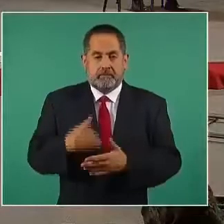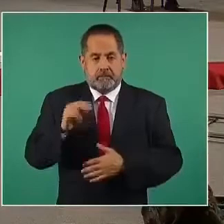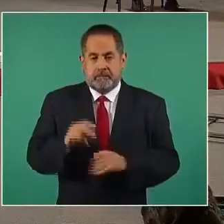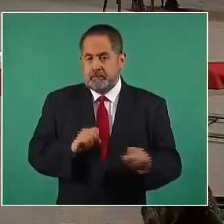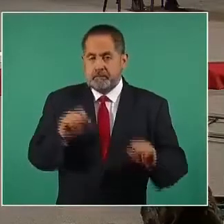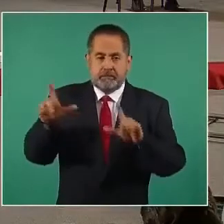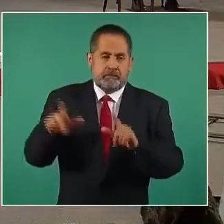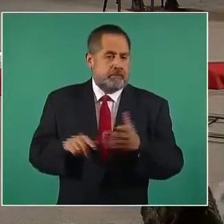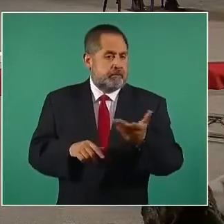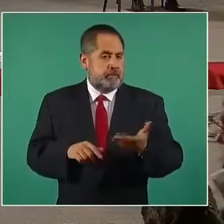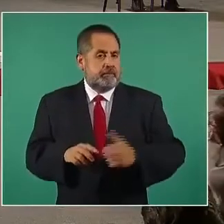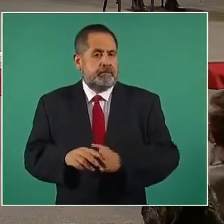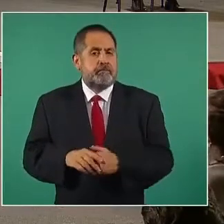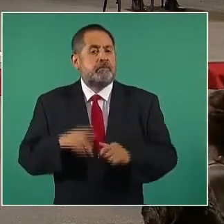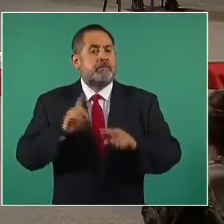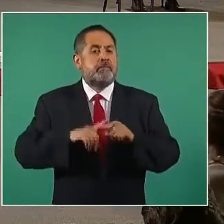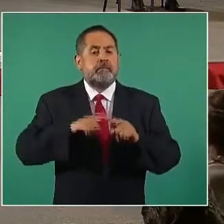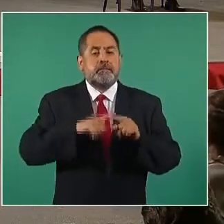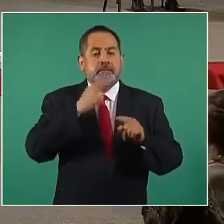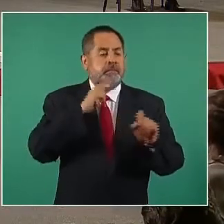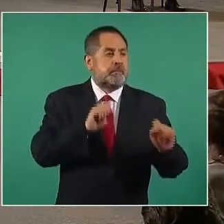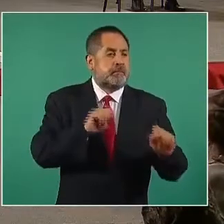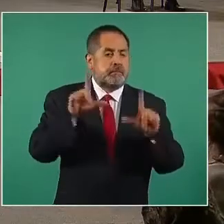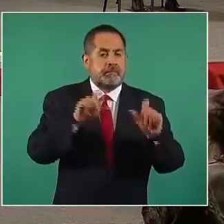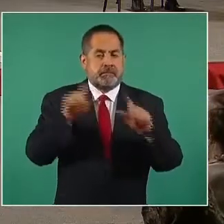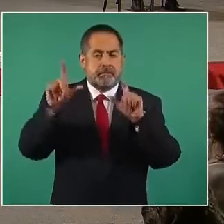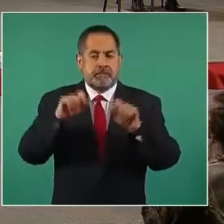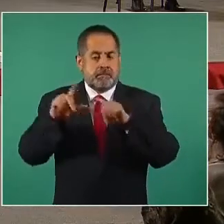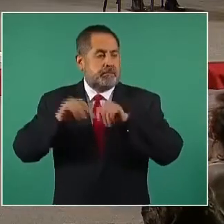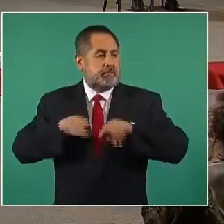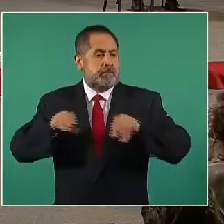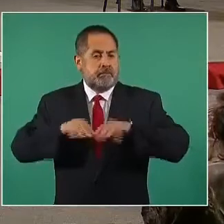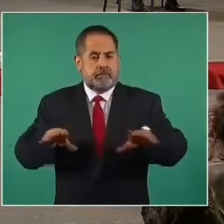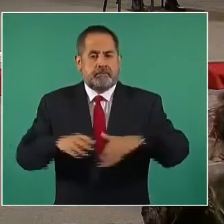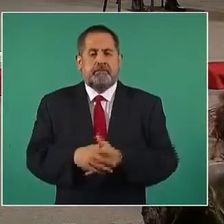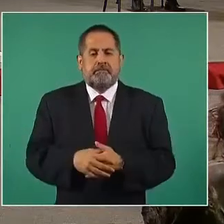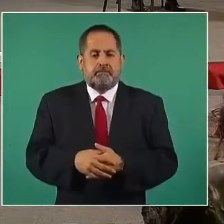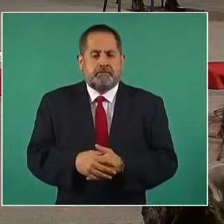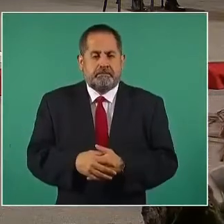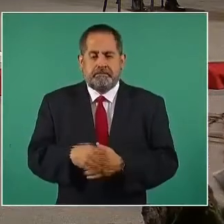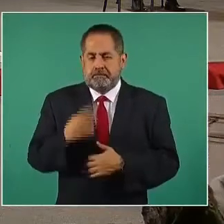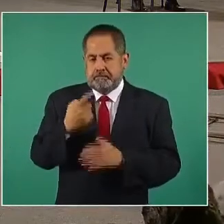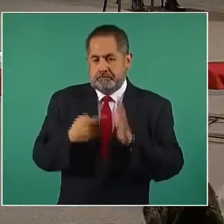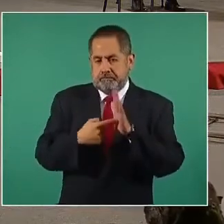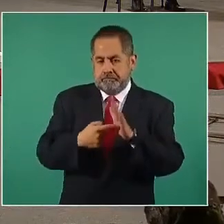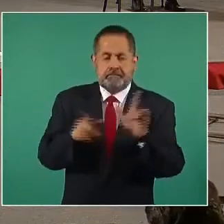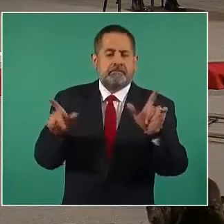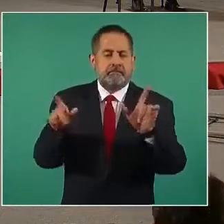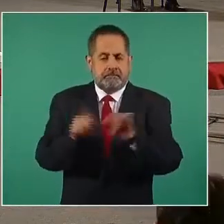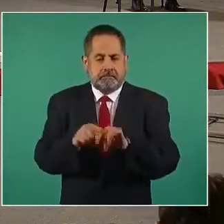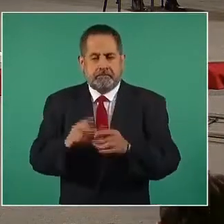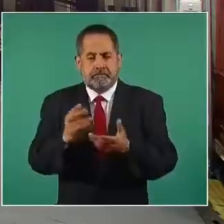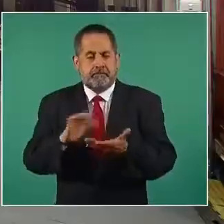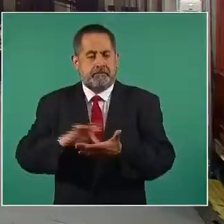fotos y los usuarios que las retomaron. Y hasta aquí nuestra sección del quién es quién. Muchas gracias.